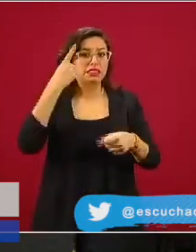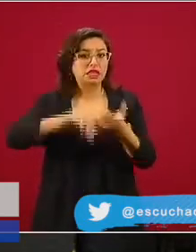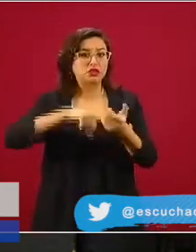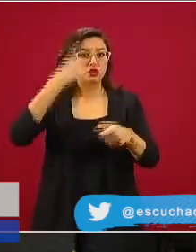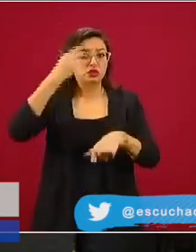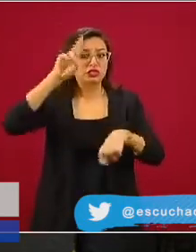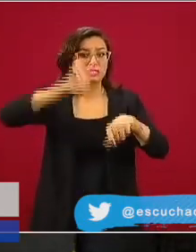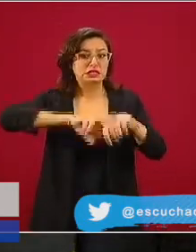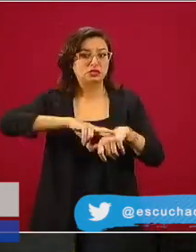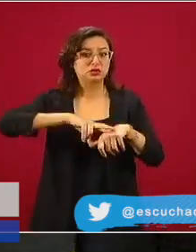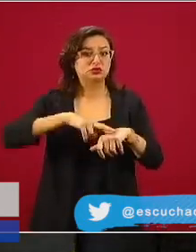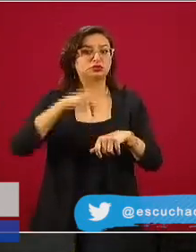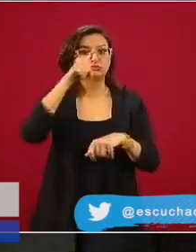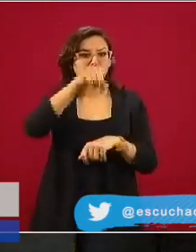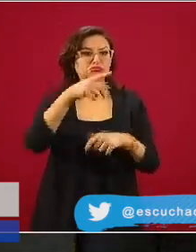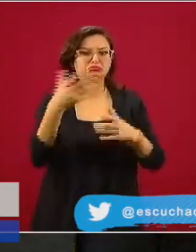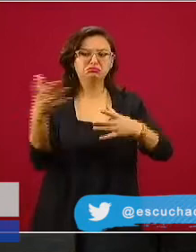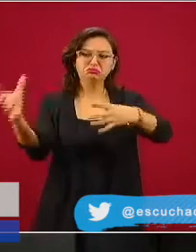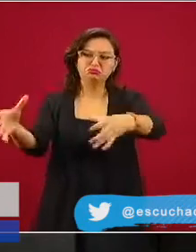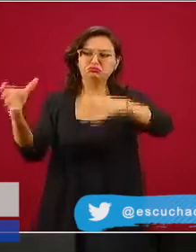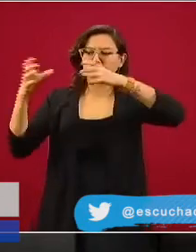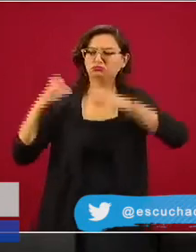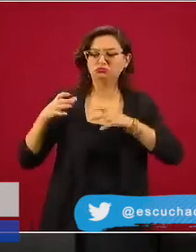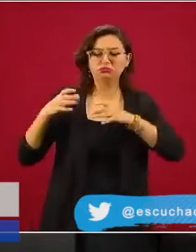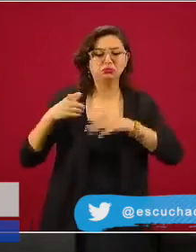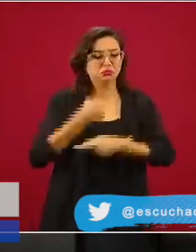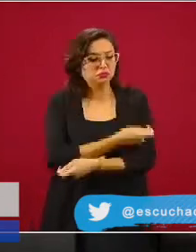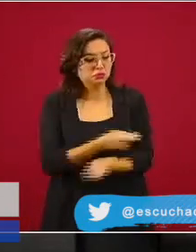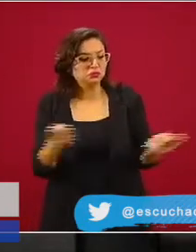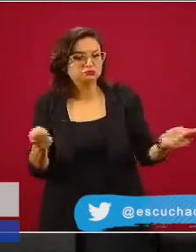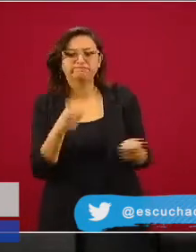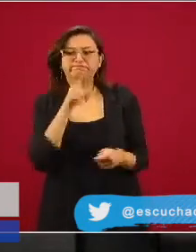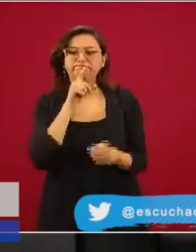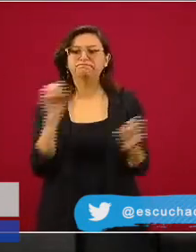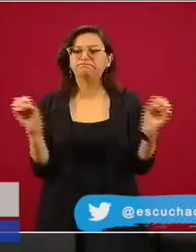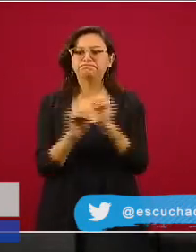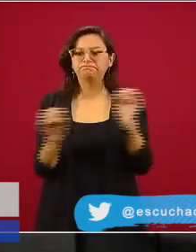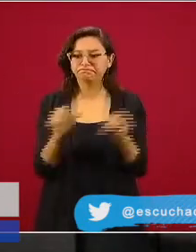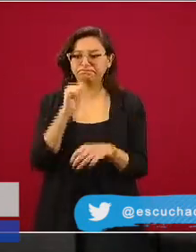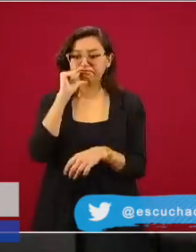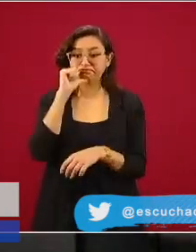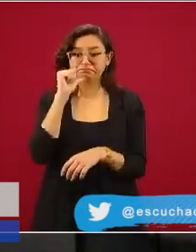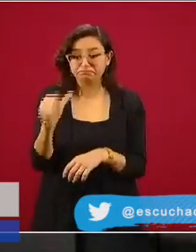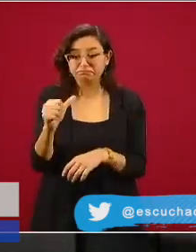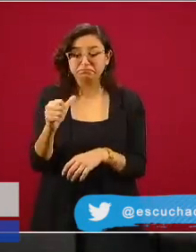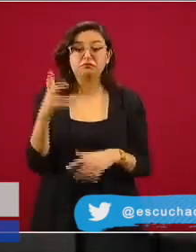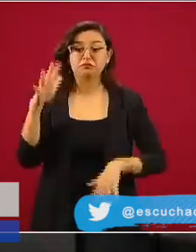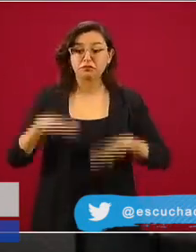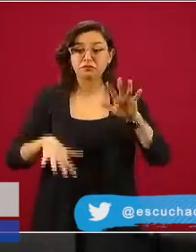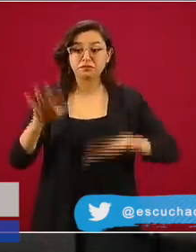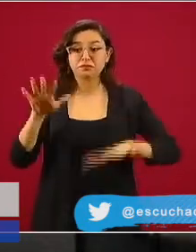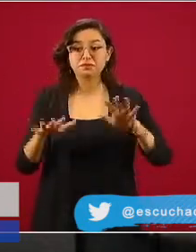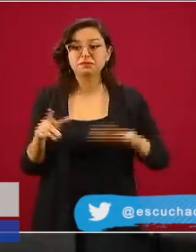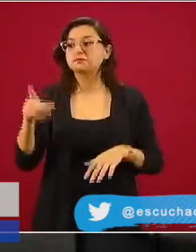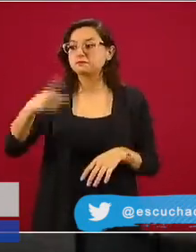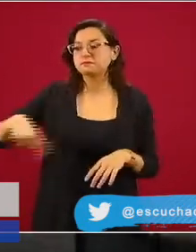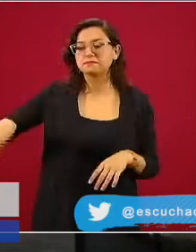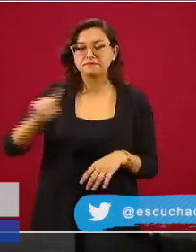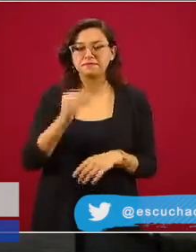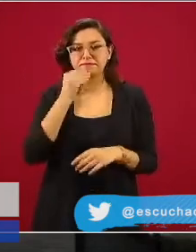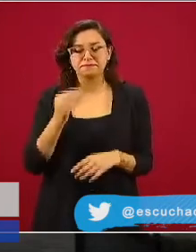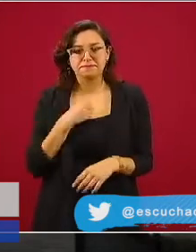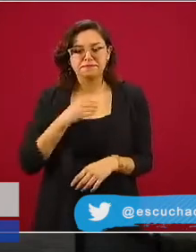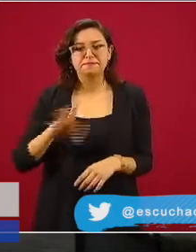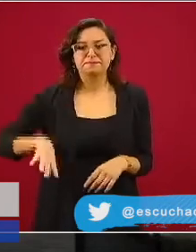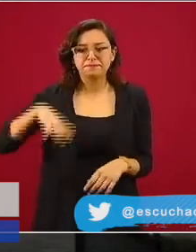se verifica en la falta de agua en ecatepec este municipio es el más poblado del país que ha crecido de manera desordenada por lo